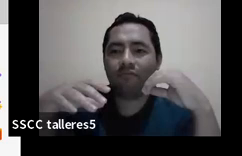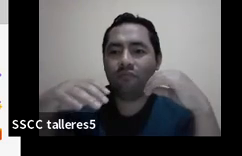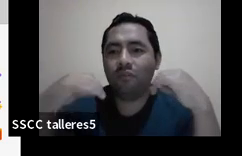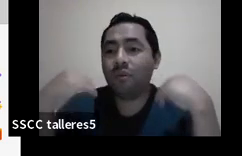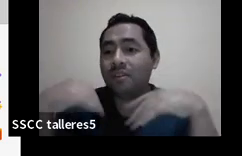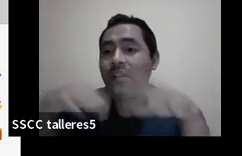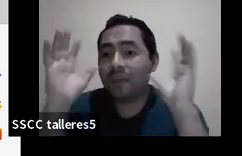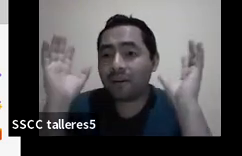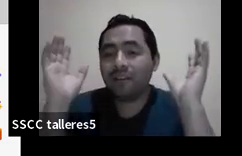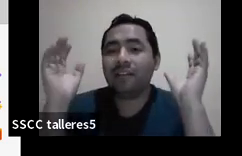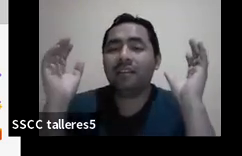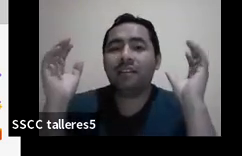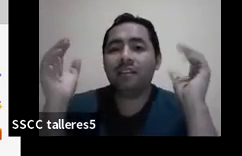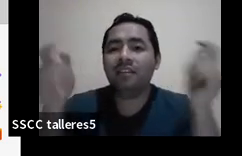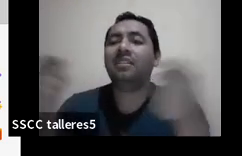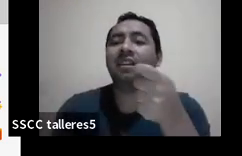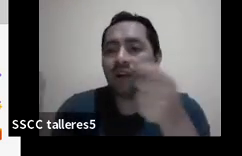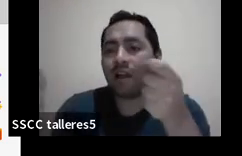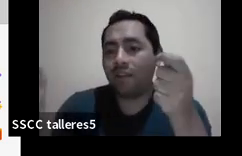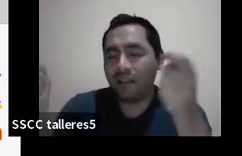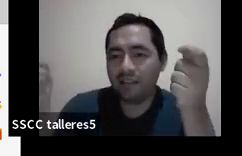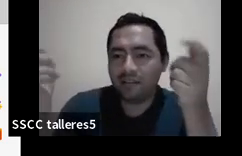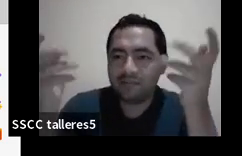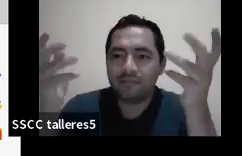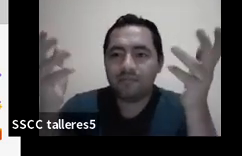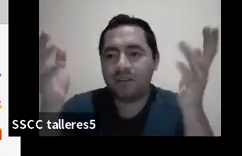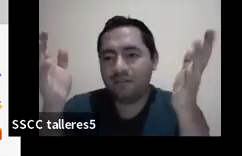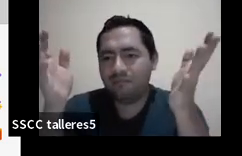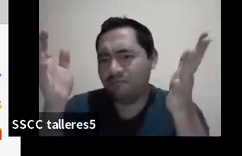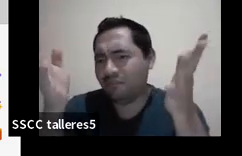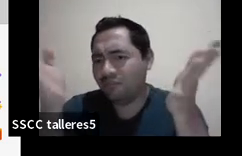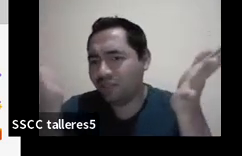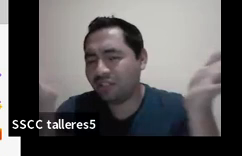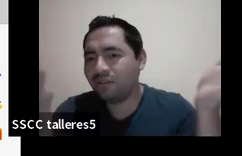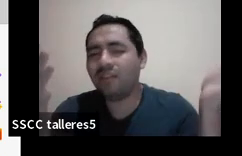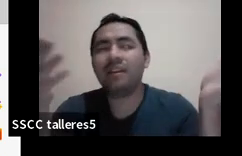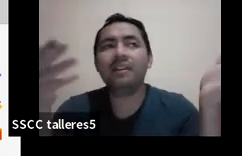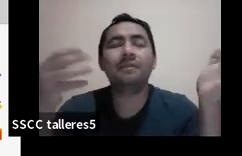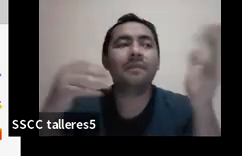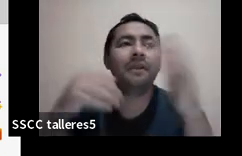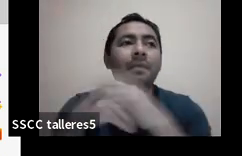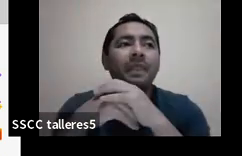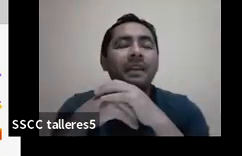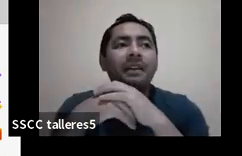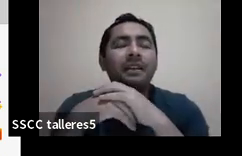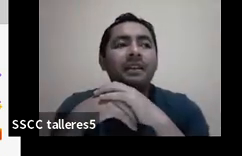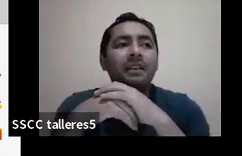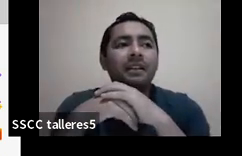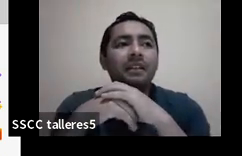olla, lo pones a hervir y ya tienes un calo de gallina, ¿ya? No es eso el calo de gallina, ¿ya?